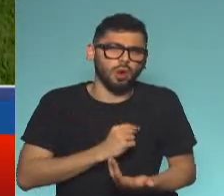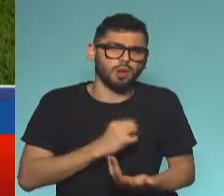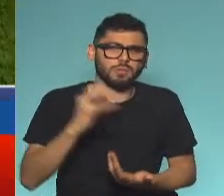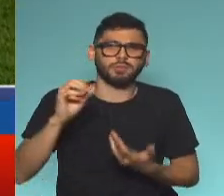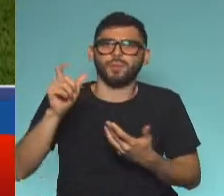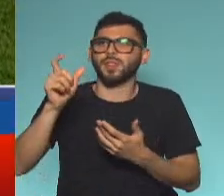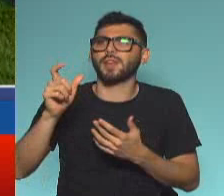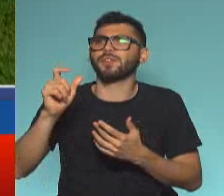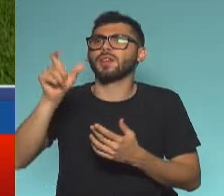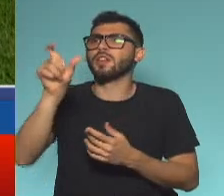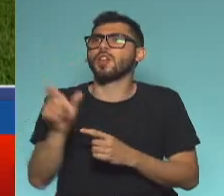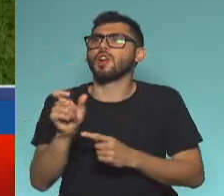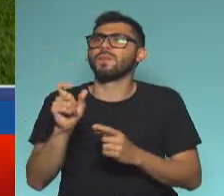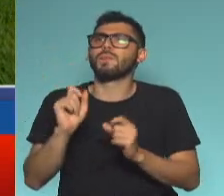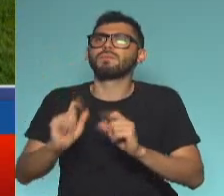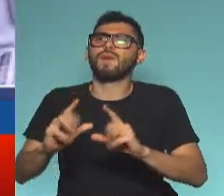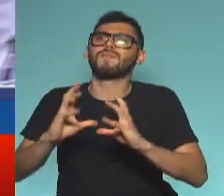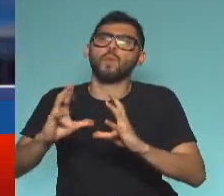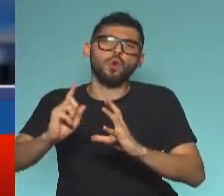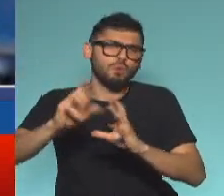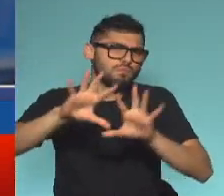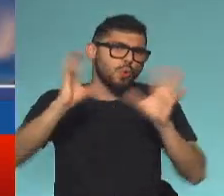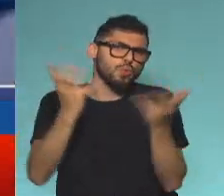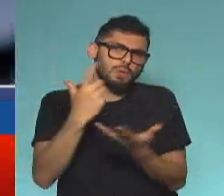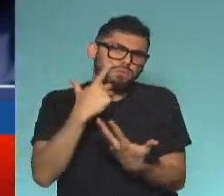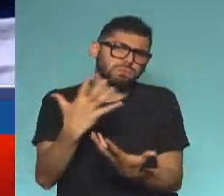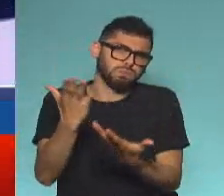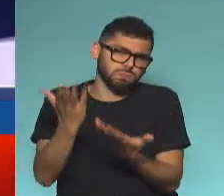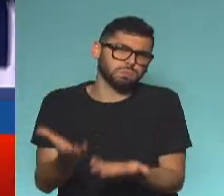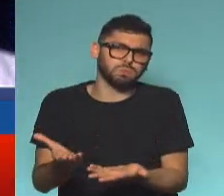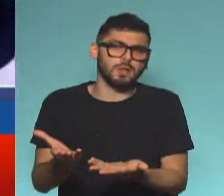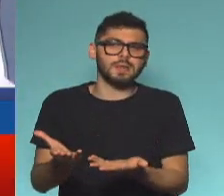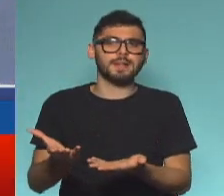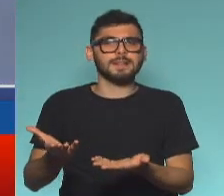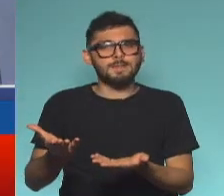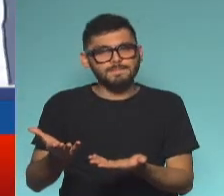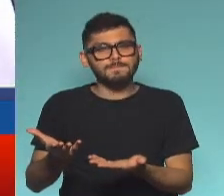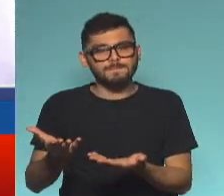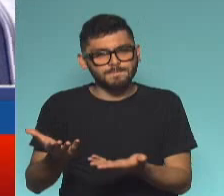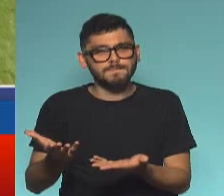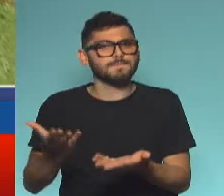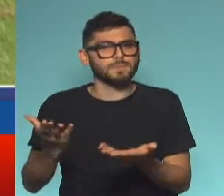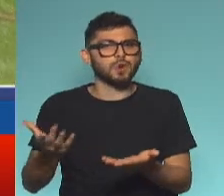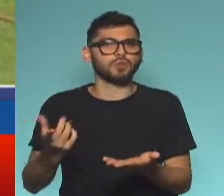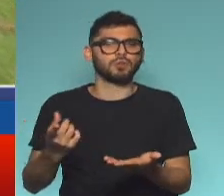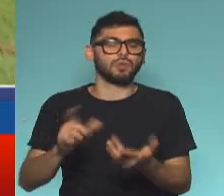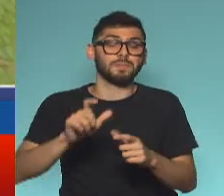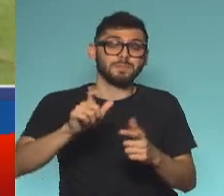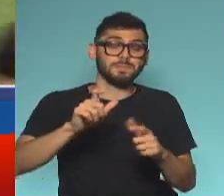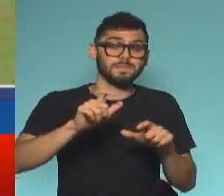del fútbol, es un hombre muy conocido en el mundo. Y le han tomado, por supuesto, una fidelidad a